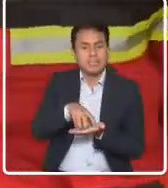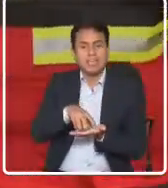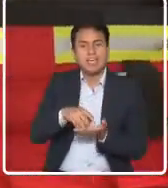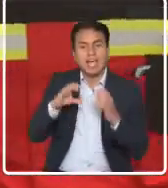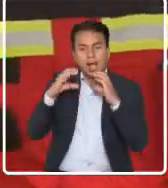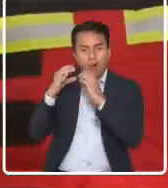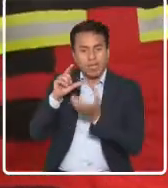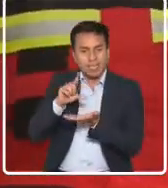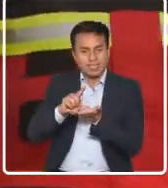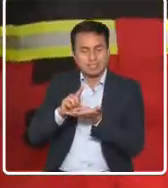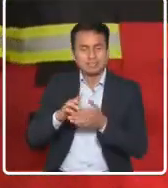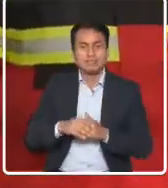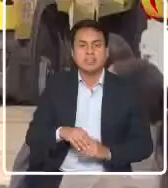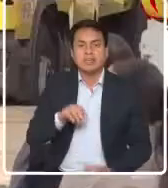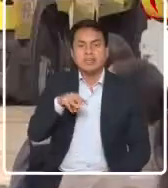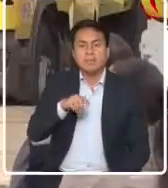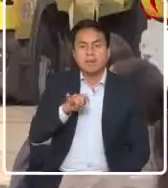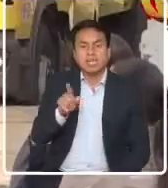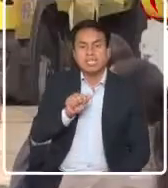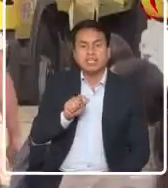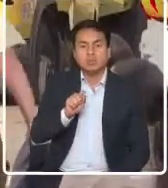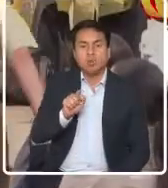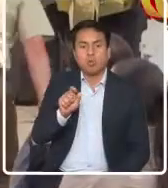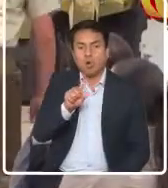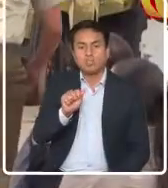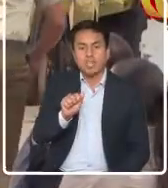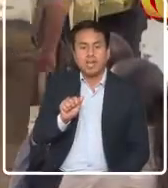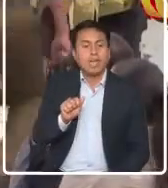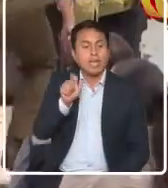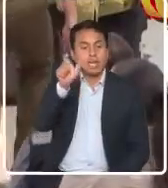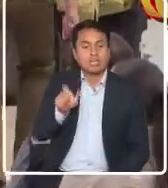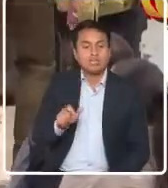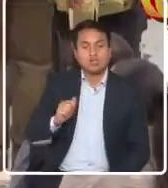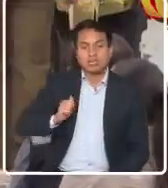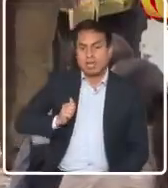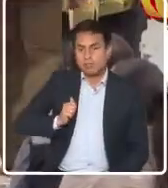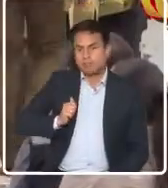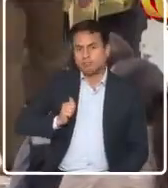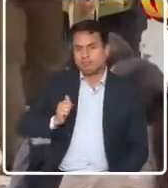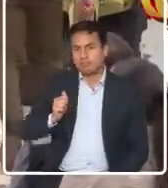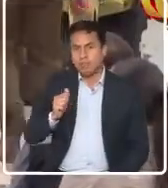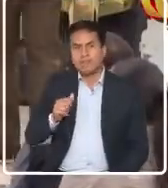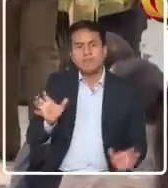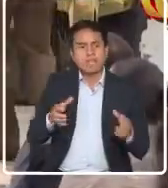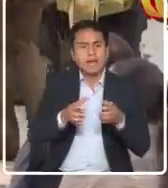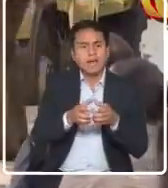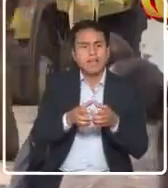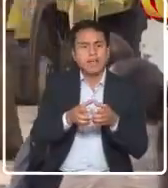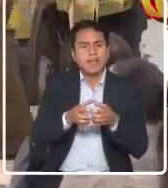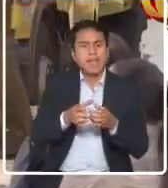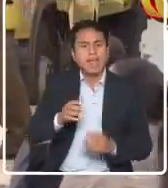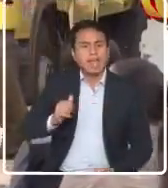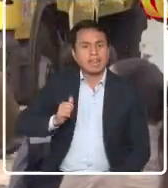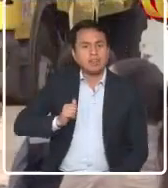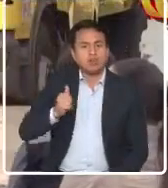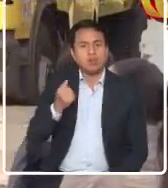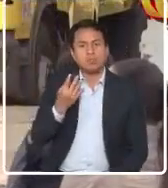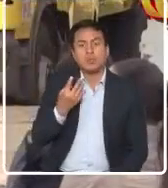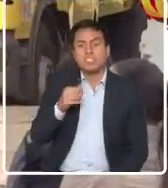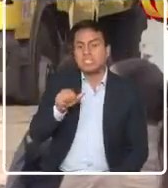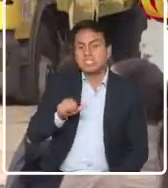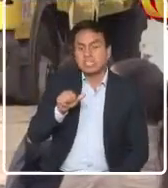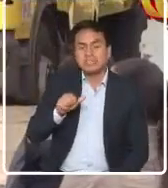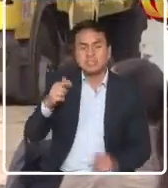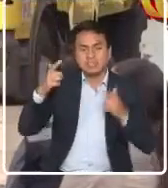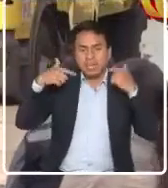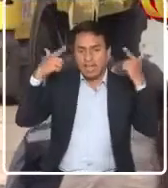Cauquenes. A Matías Tolosa Cortés, soldado conscripto de la Brigada Forestal del Ejército, Regimiento número 16